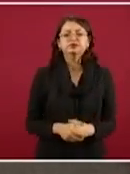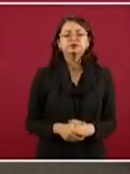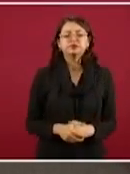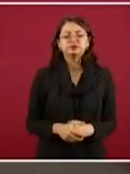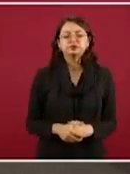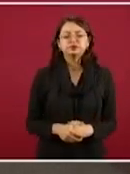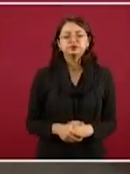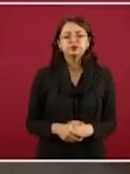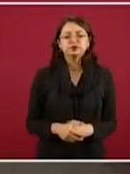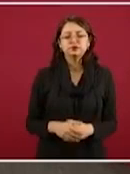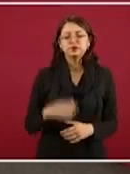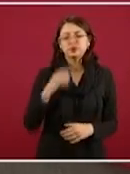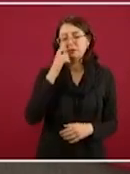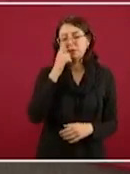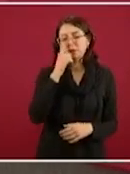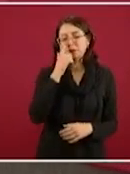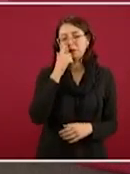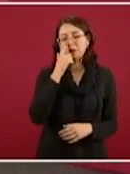tanto